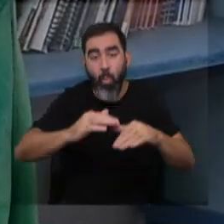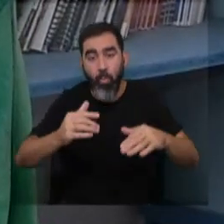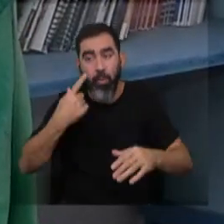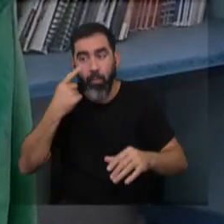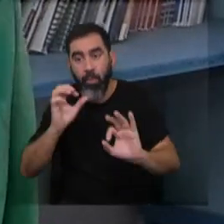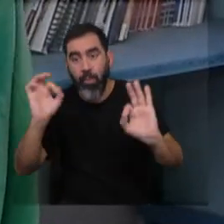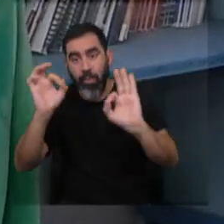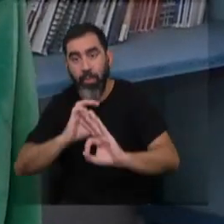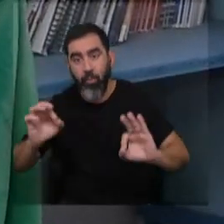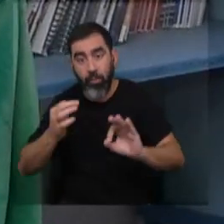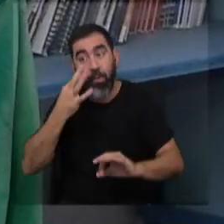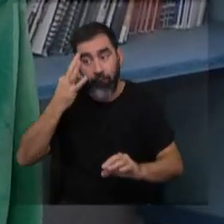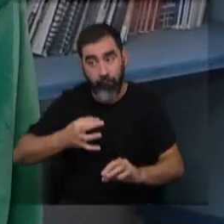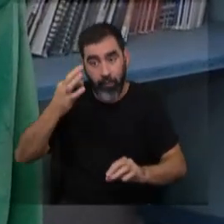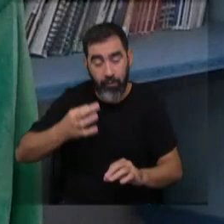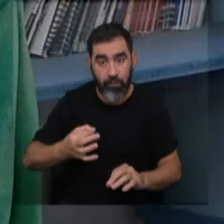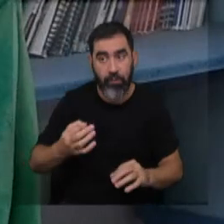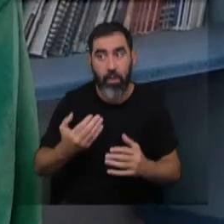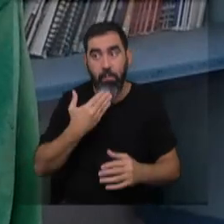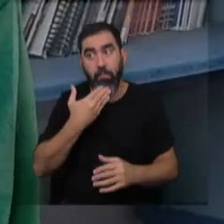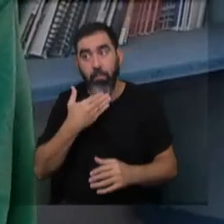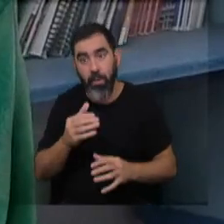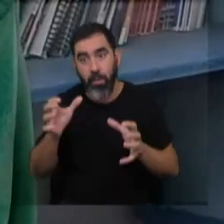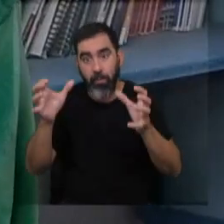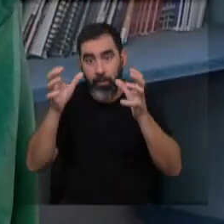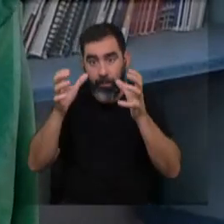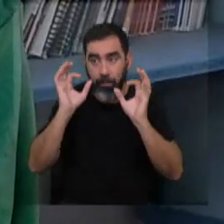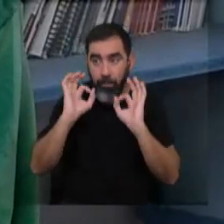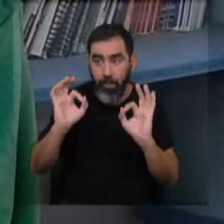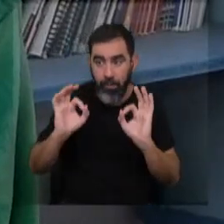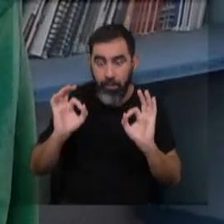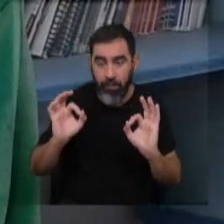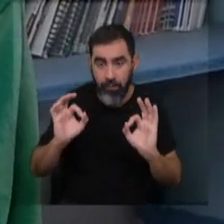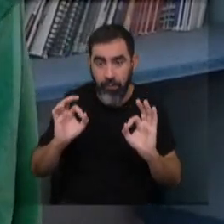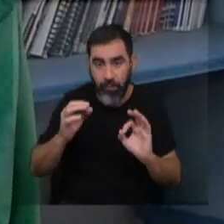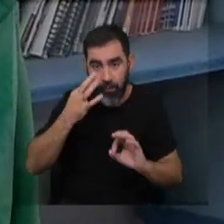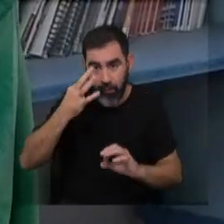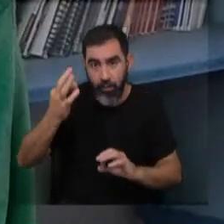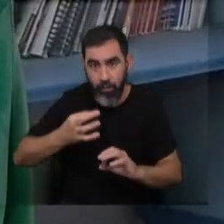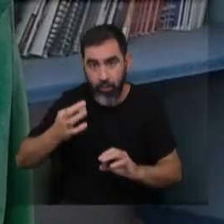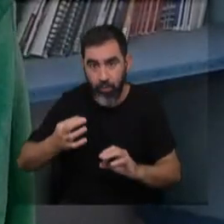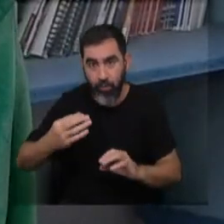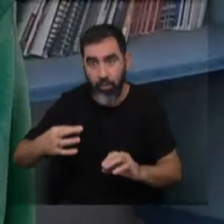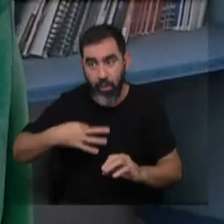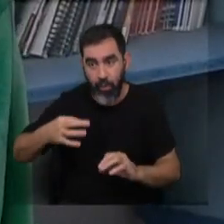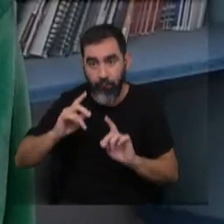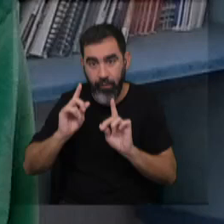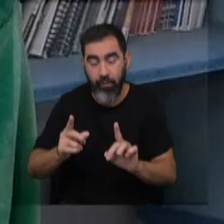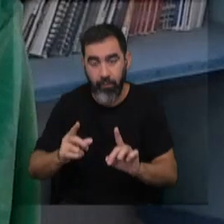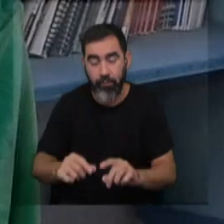habíamos dado cuenta. Y realmente ahí fue cuando dijimos, ah, ok, estamos realmente en un lugar donde corre peligro nuestra propia